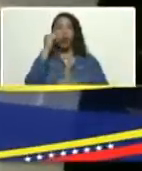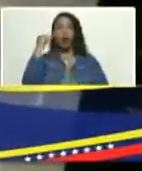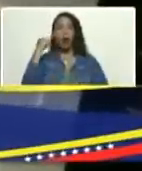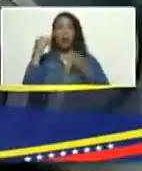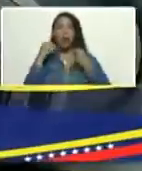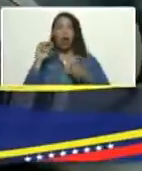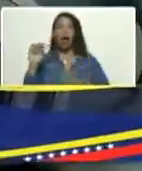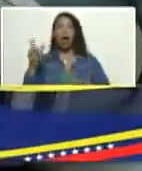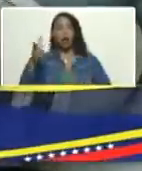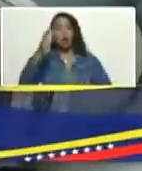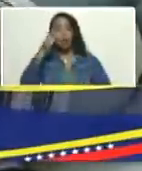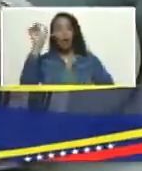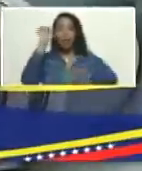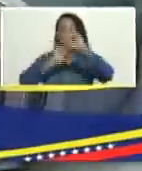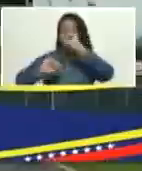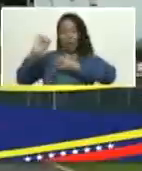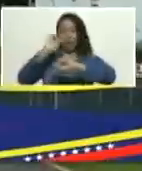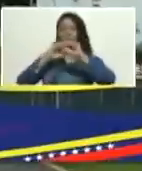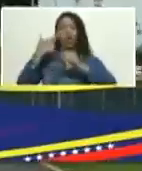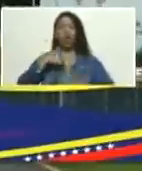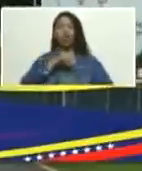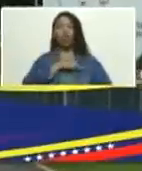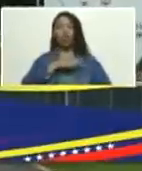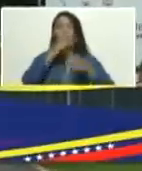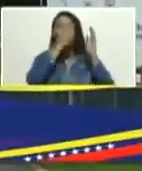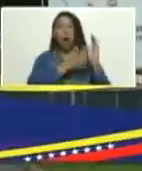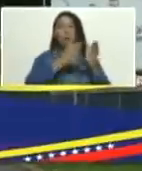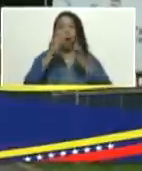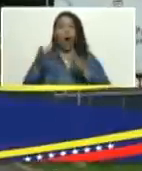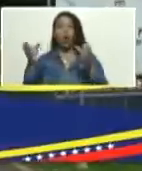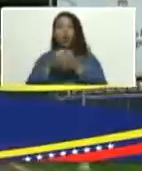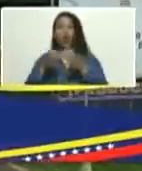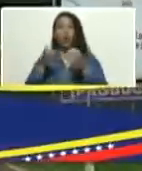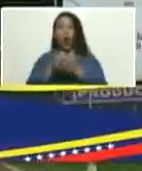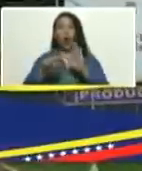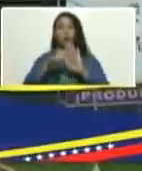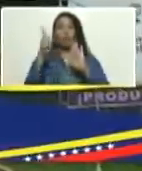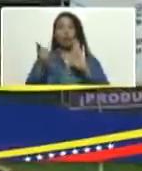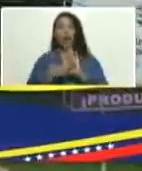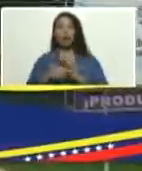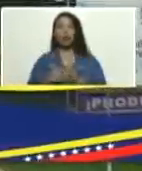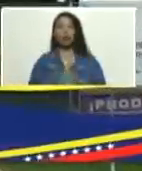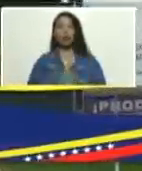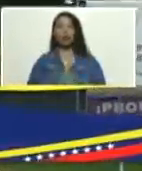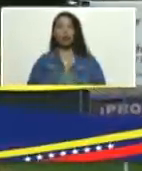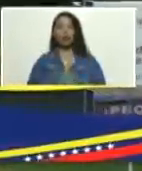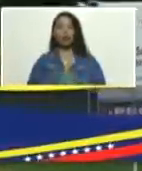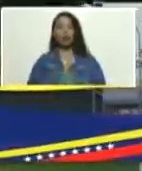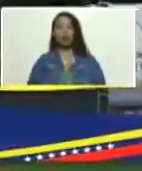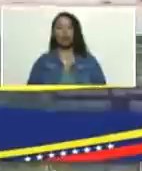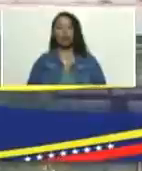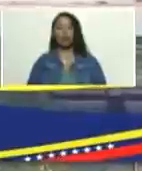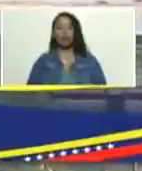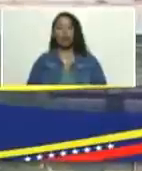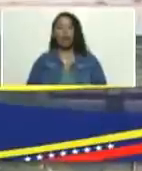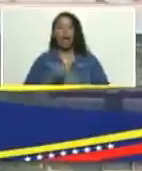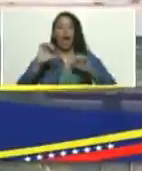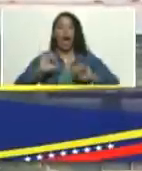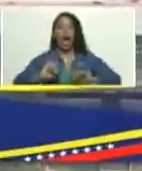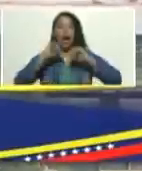la seguridad y defensa. Estamos organizados en cuerpos combatientes. Aquí no nos han robado más porque tenemos una milicia